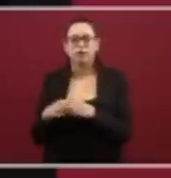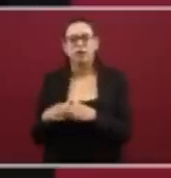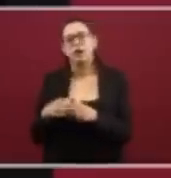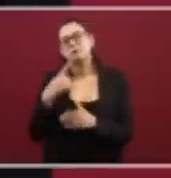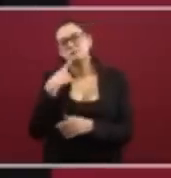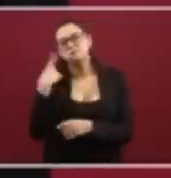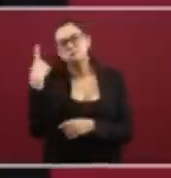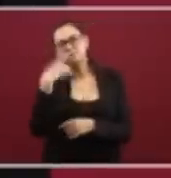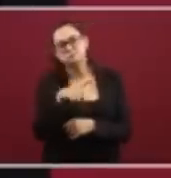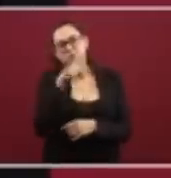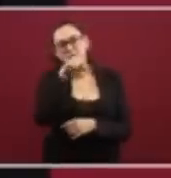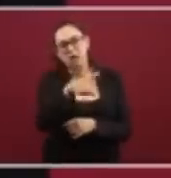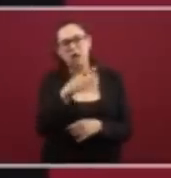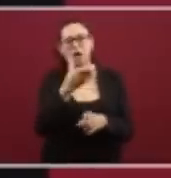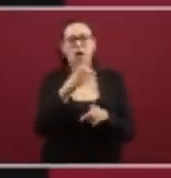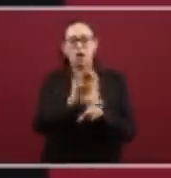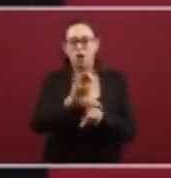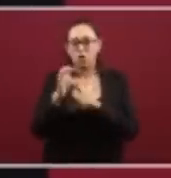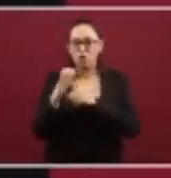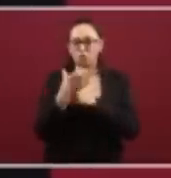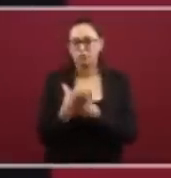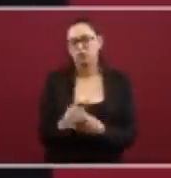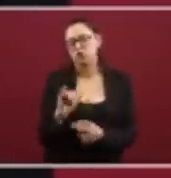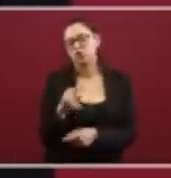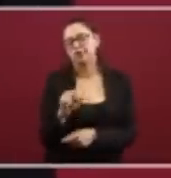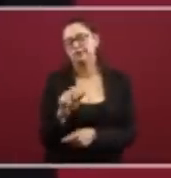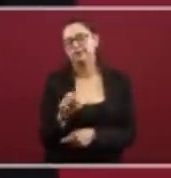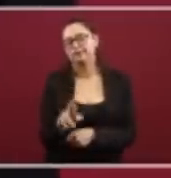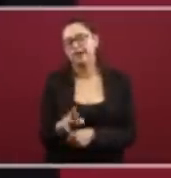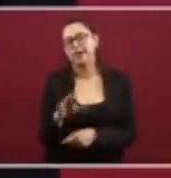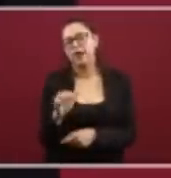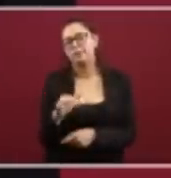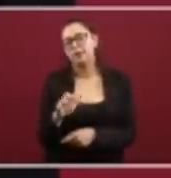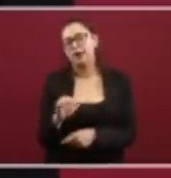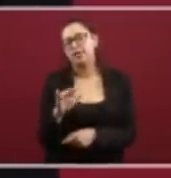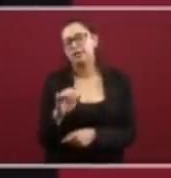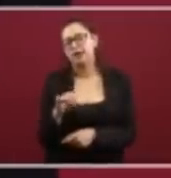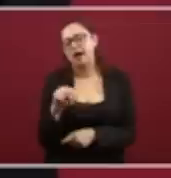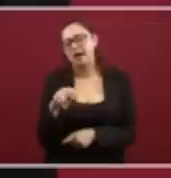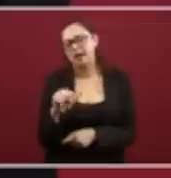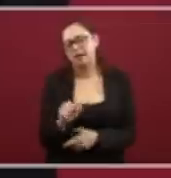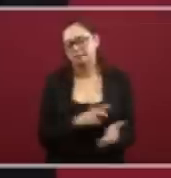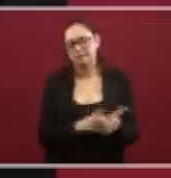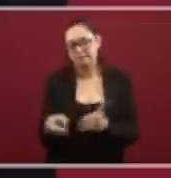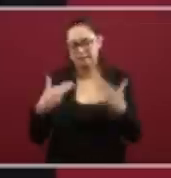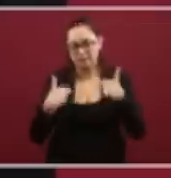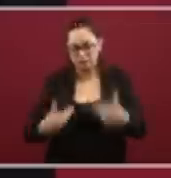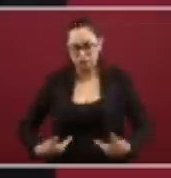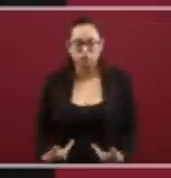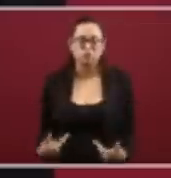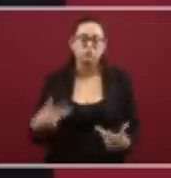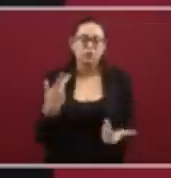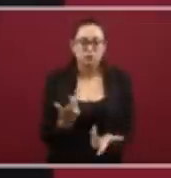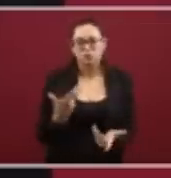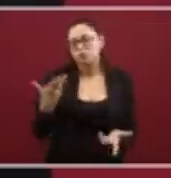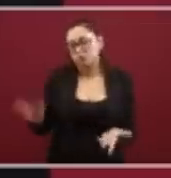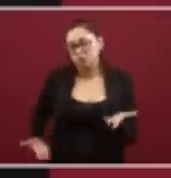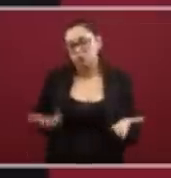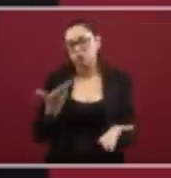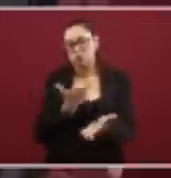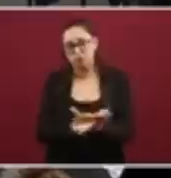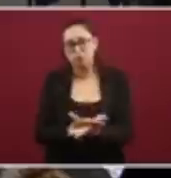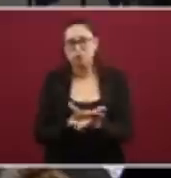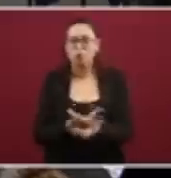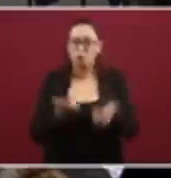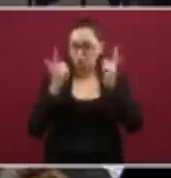ante la comisión interamericana de derechos humanos esperamos que en esa ruta podamos avanzar hacia una solución amistosa